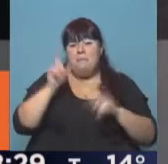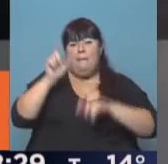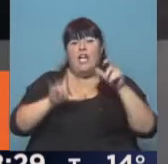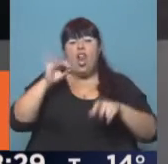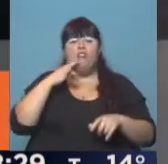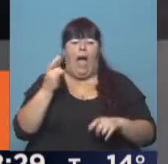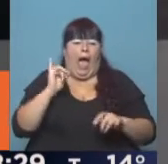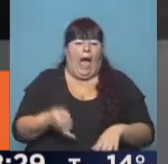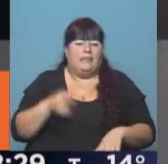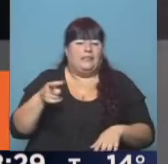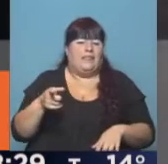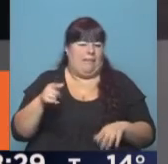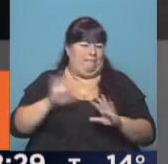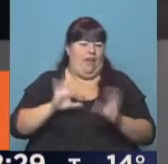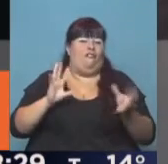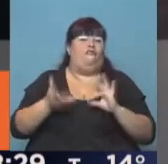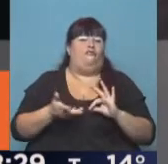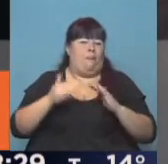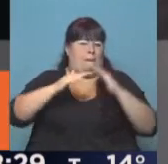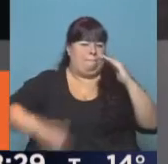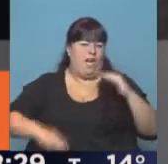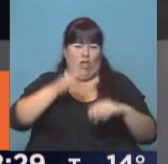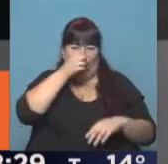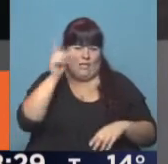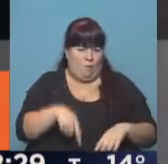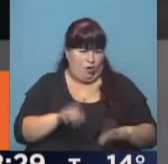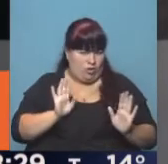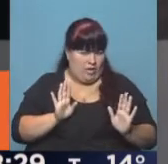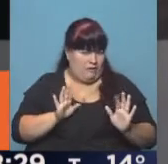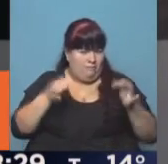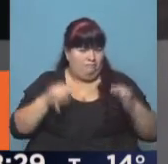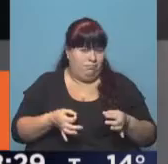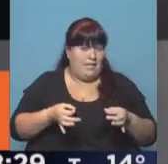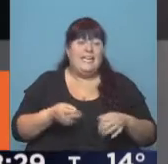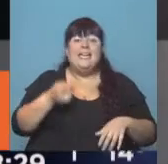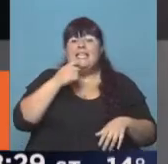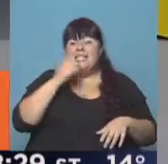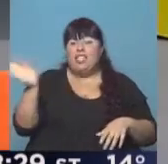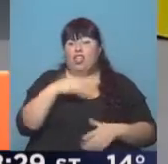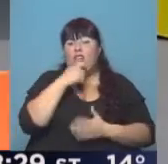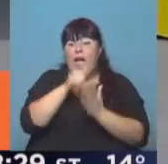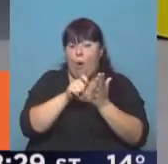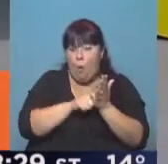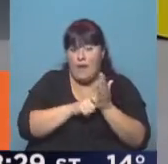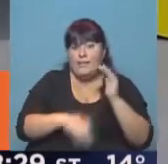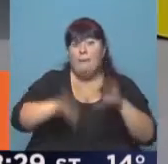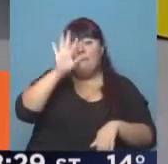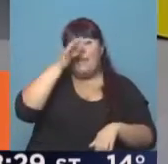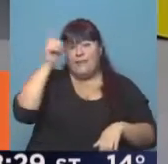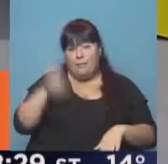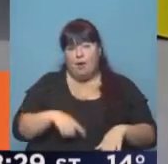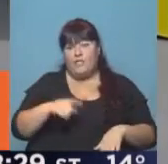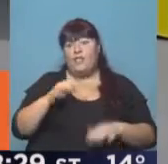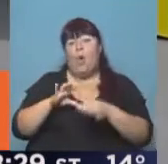gente de luto admite que está hoy de alguna manera por debajo al 20 por ciento claramente y si en todas las encuestas aparece por arriba del 20 por